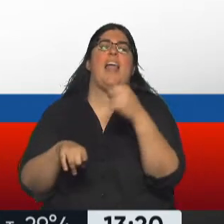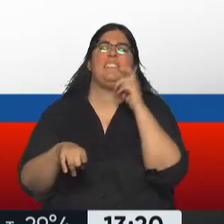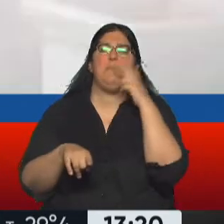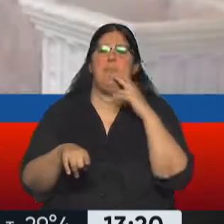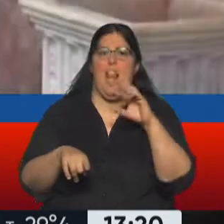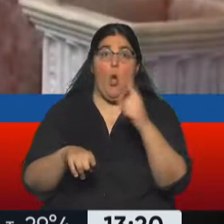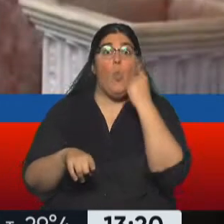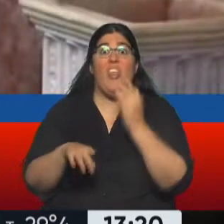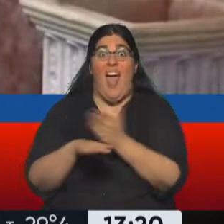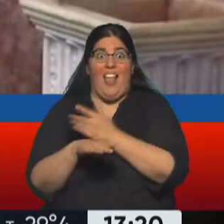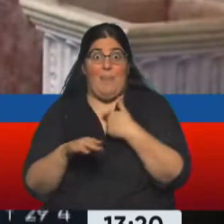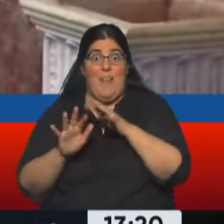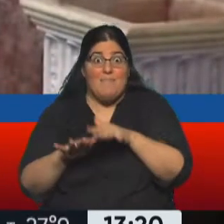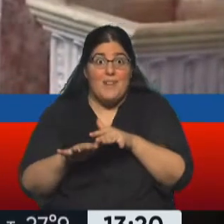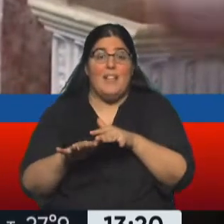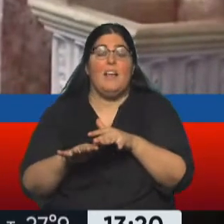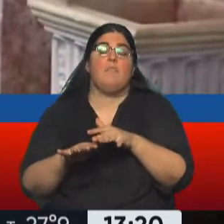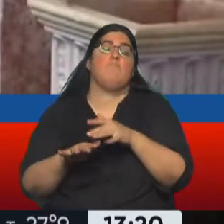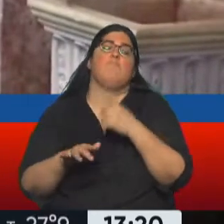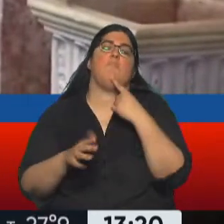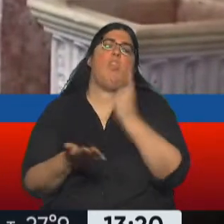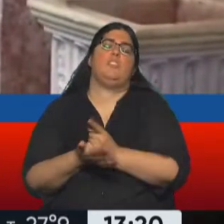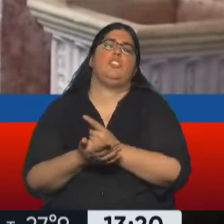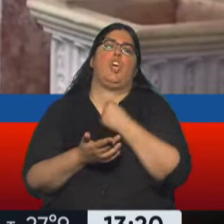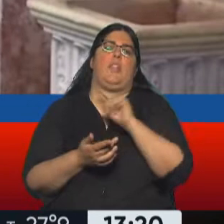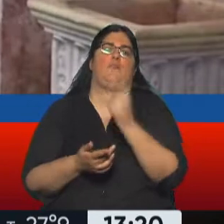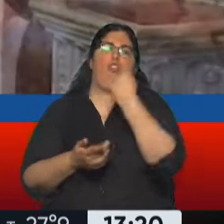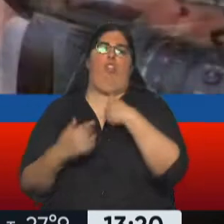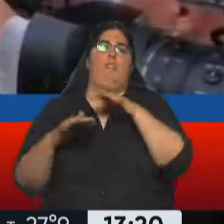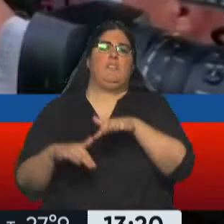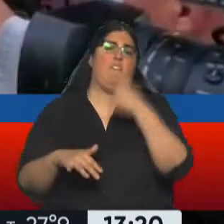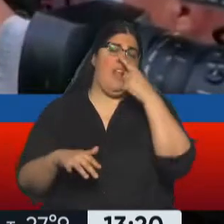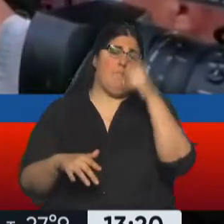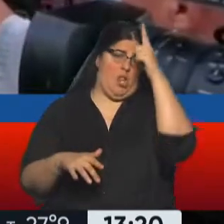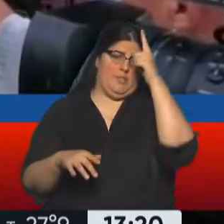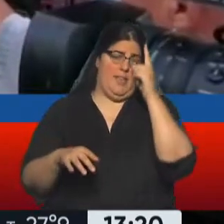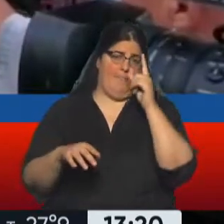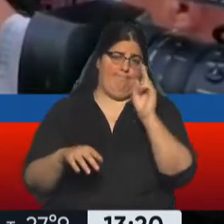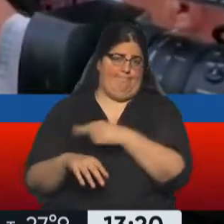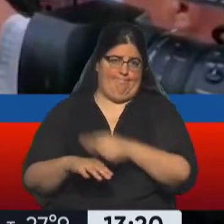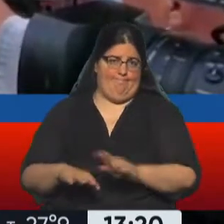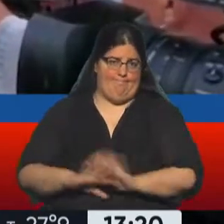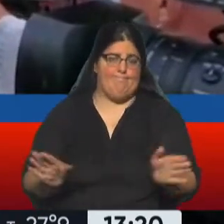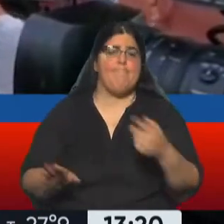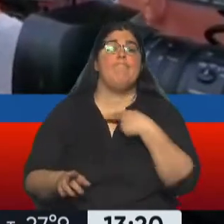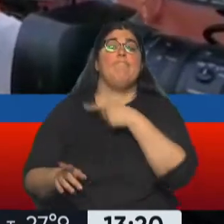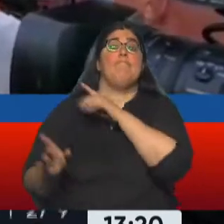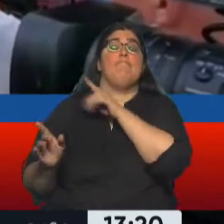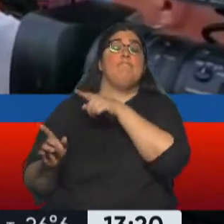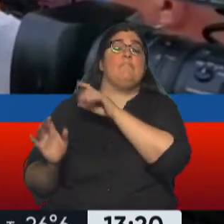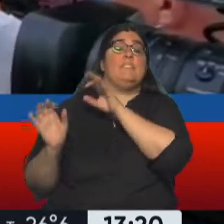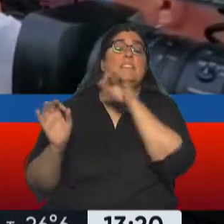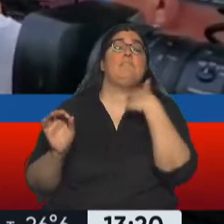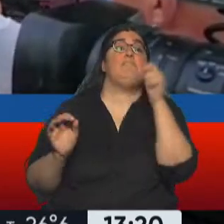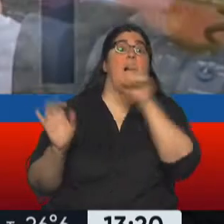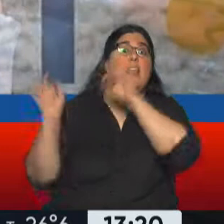de la convocatoria, decidió marchar solo, pero la policía se lo impidió. El miércoles, García llegó a España con su familia con una